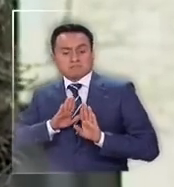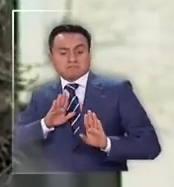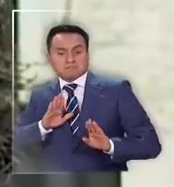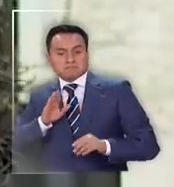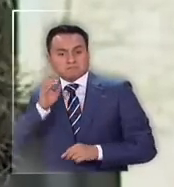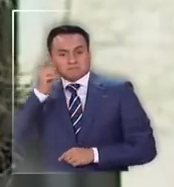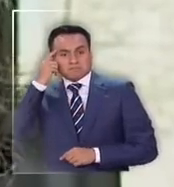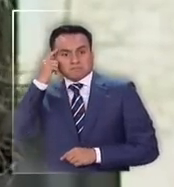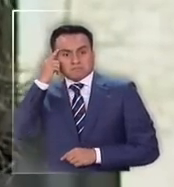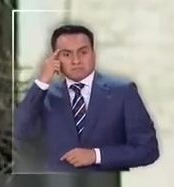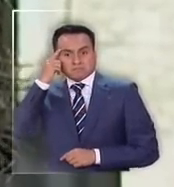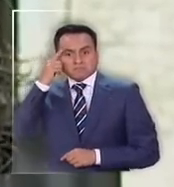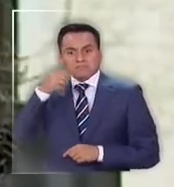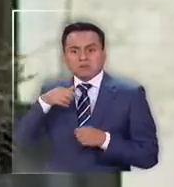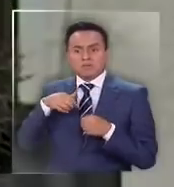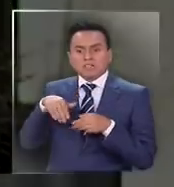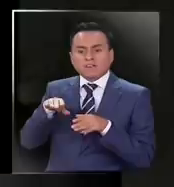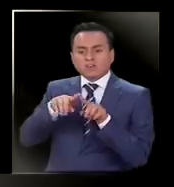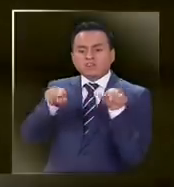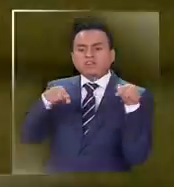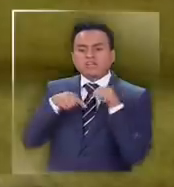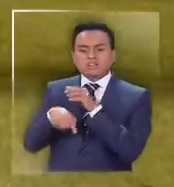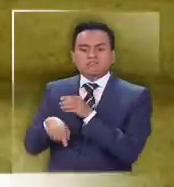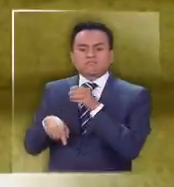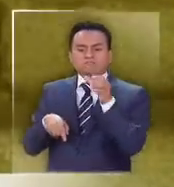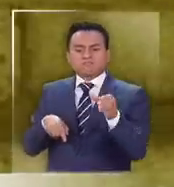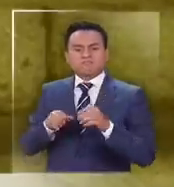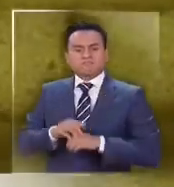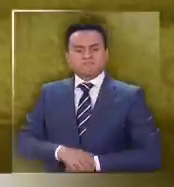distanciamiento y me mandaba a una salita